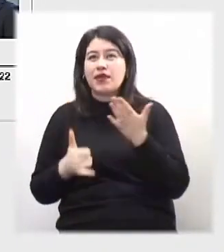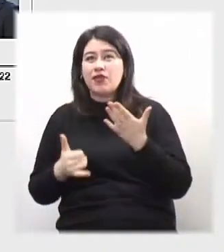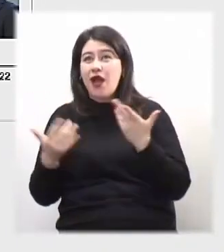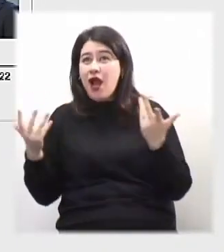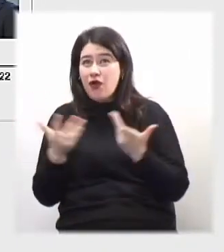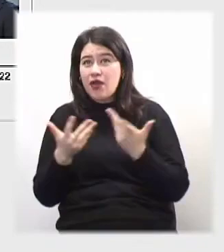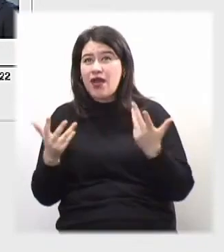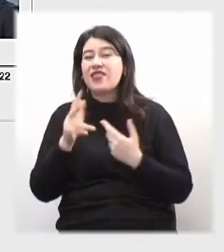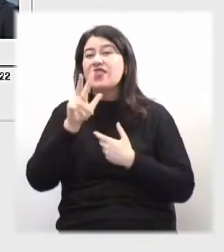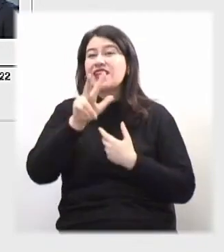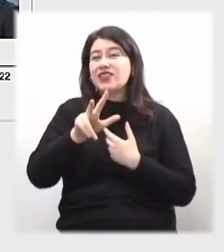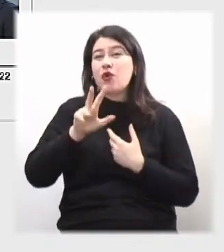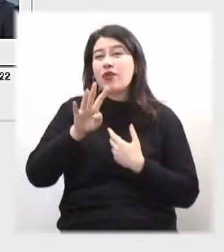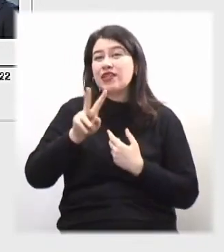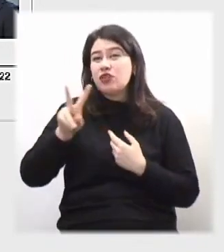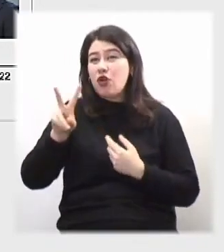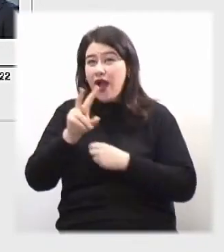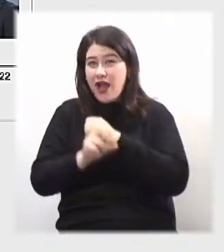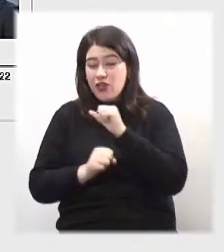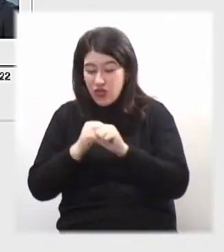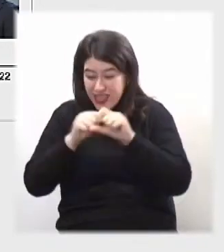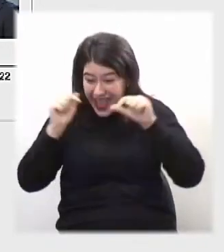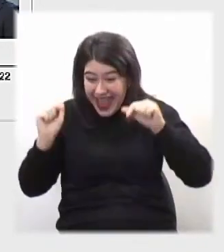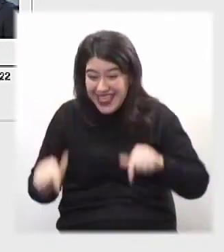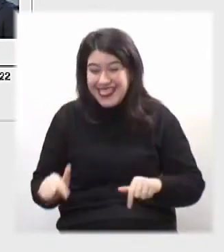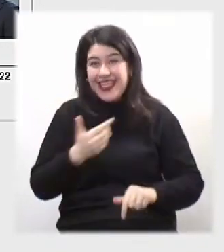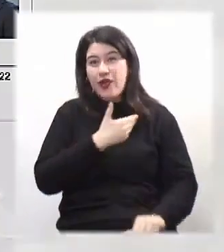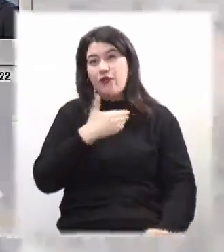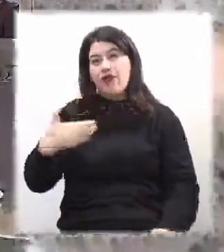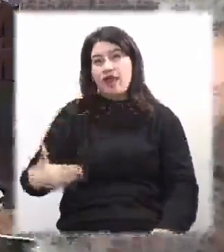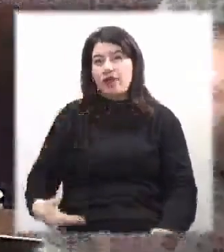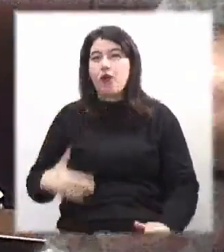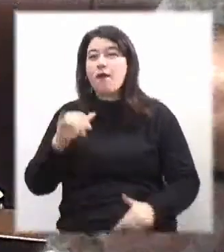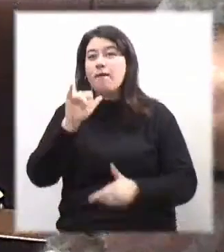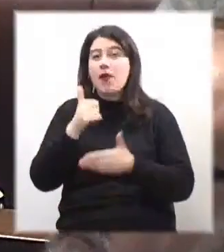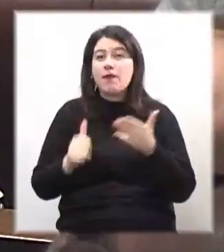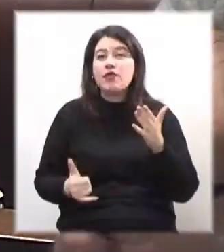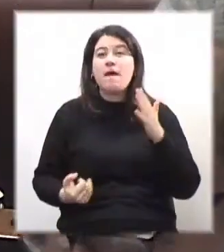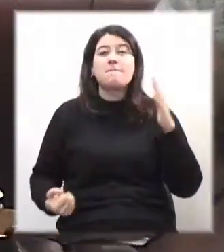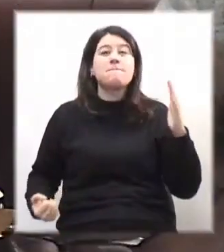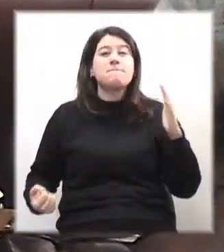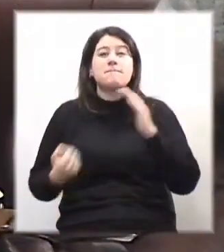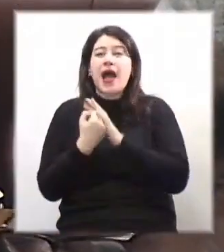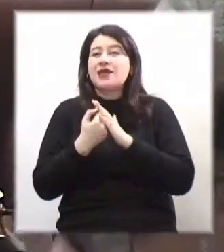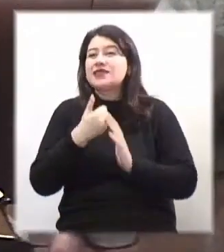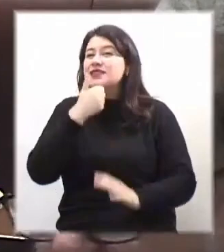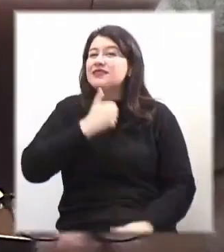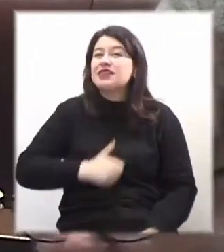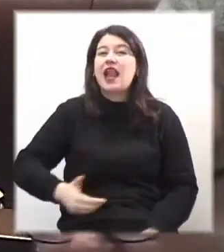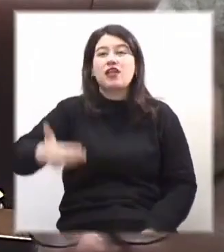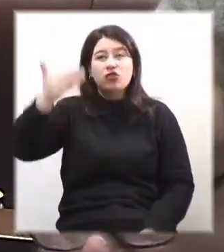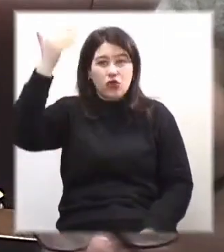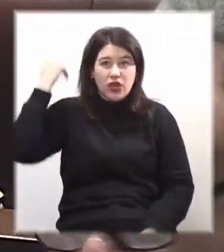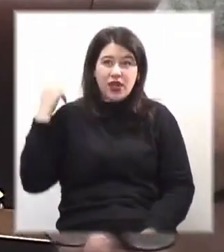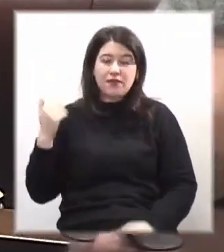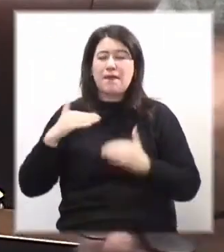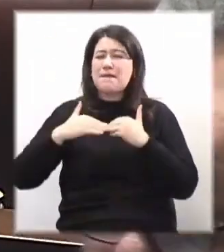de 342 por año este gobierno presidente tiene el promedio anual de homicidios más alto de la historia